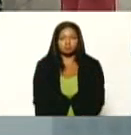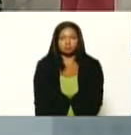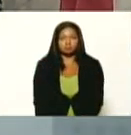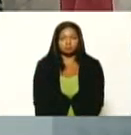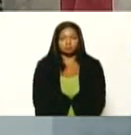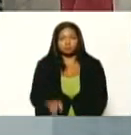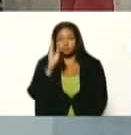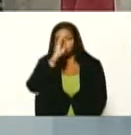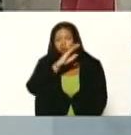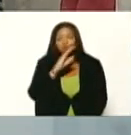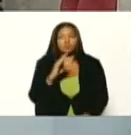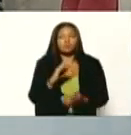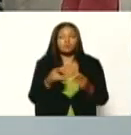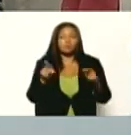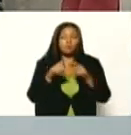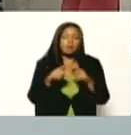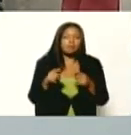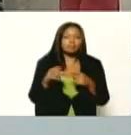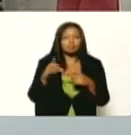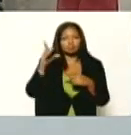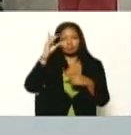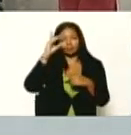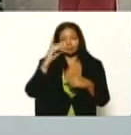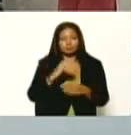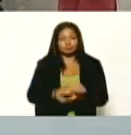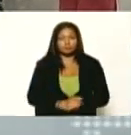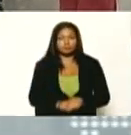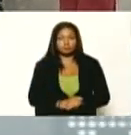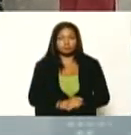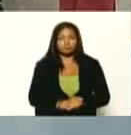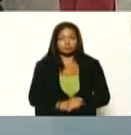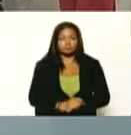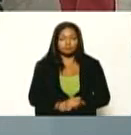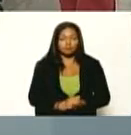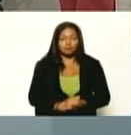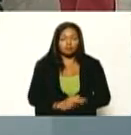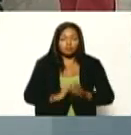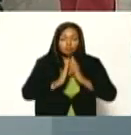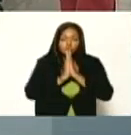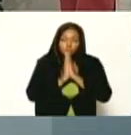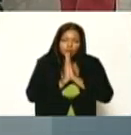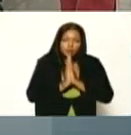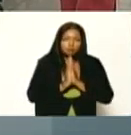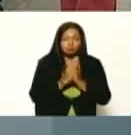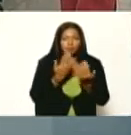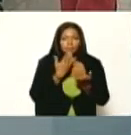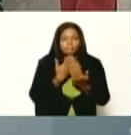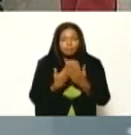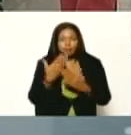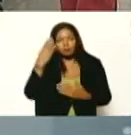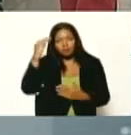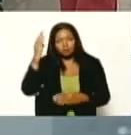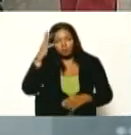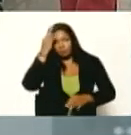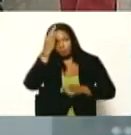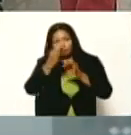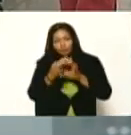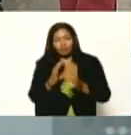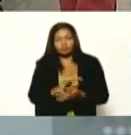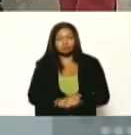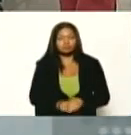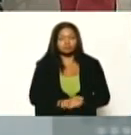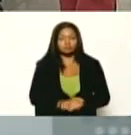Diosdado, Delcy, de oración, de orar con fe, de